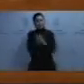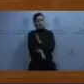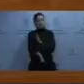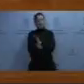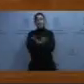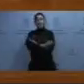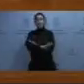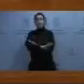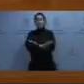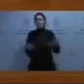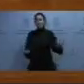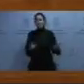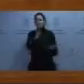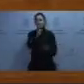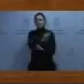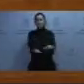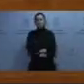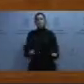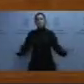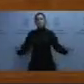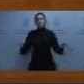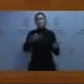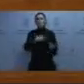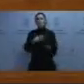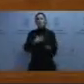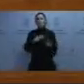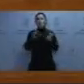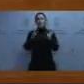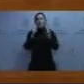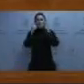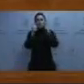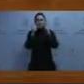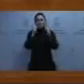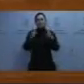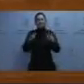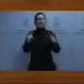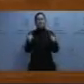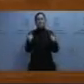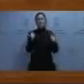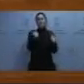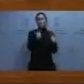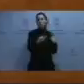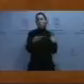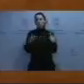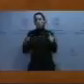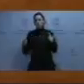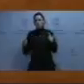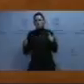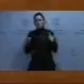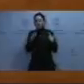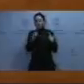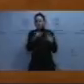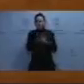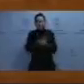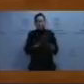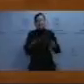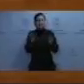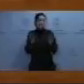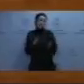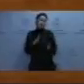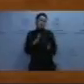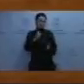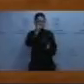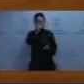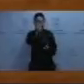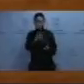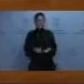Ha sido incapaz de depurar responsabilidades. Por eso, señorías socialistas, les exigimos más sentido común